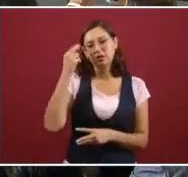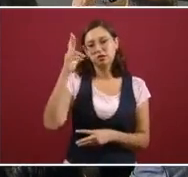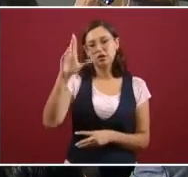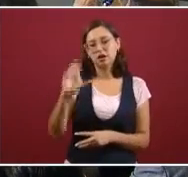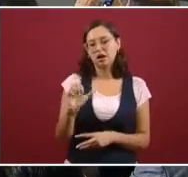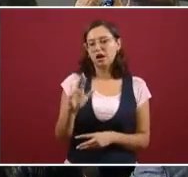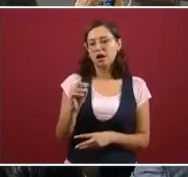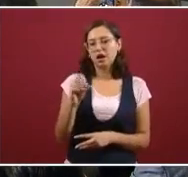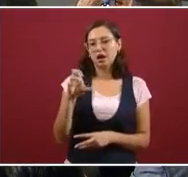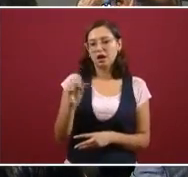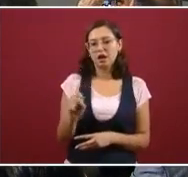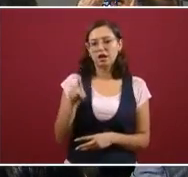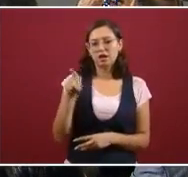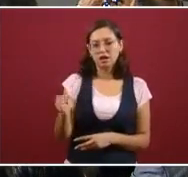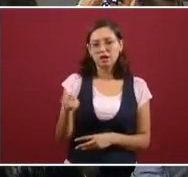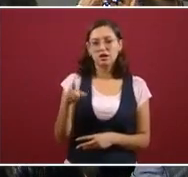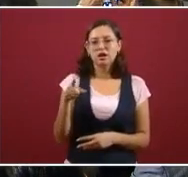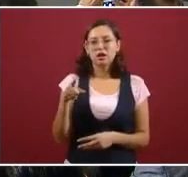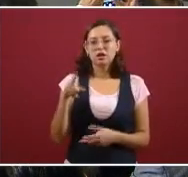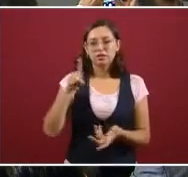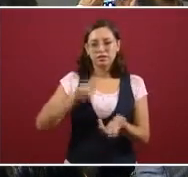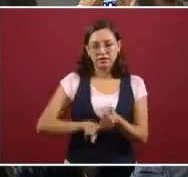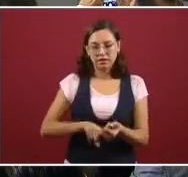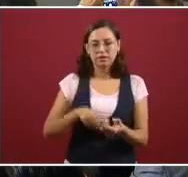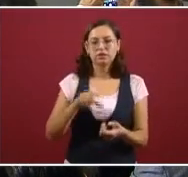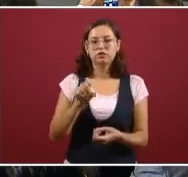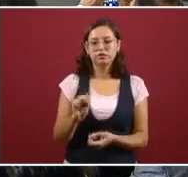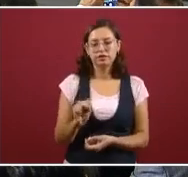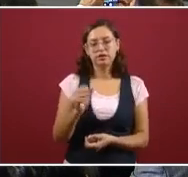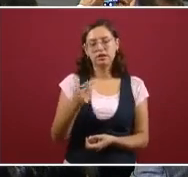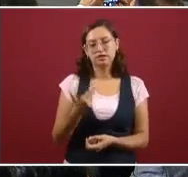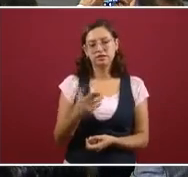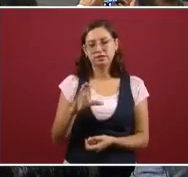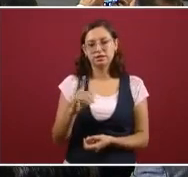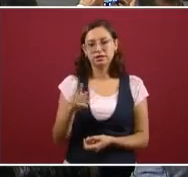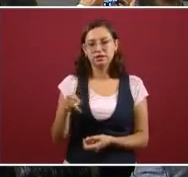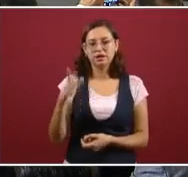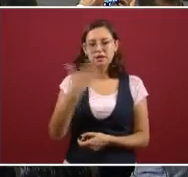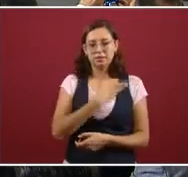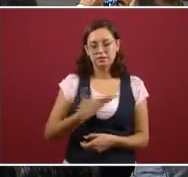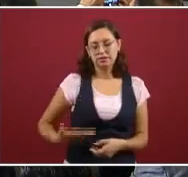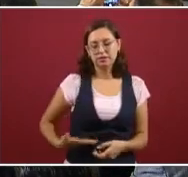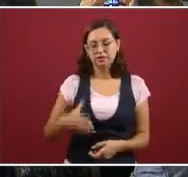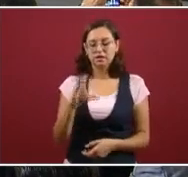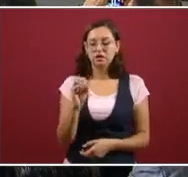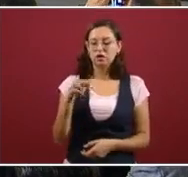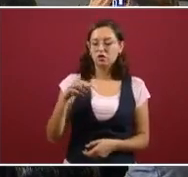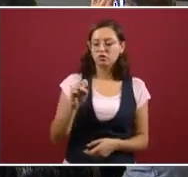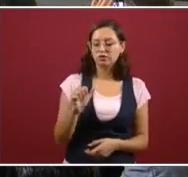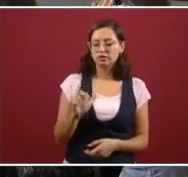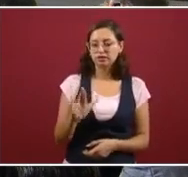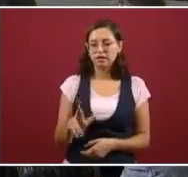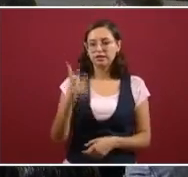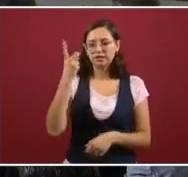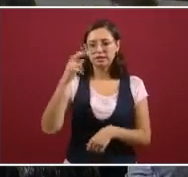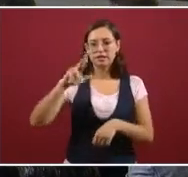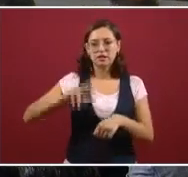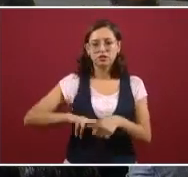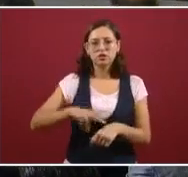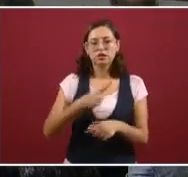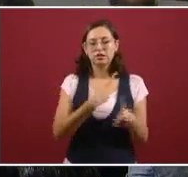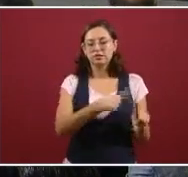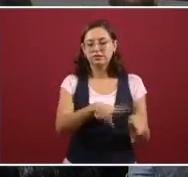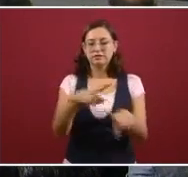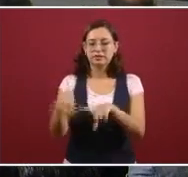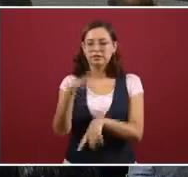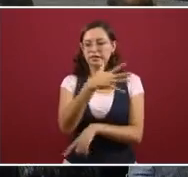jefe de la Unidad de Seguros, Pensiones y Seguridad Social de la Secretaría, al presidente de CONSAR, el doctor Abraham Vela, a los directores generales de las administradoras